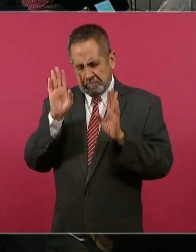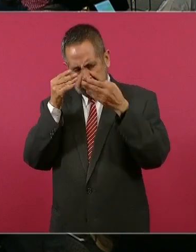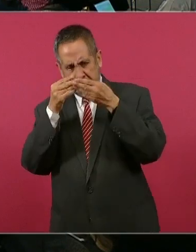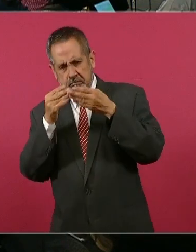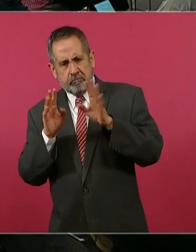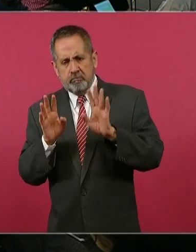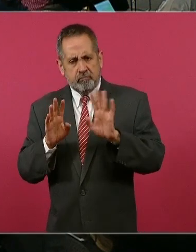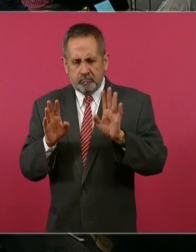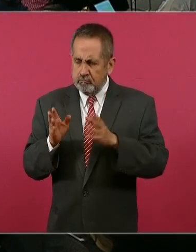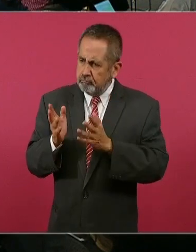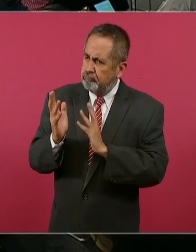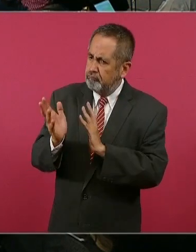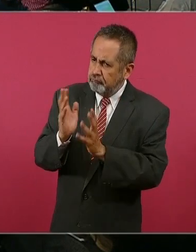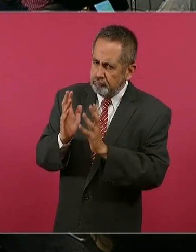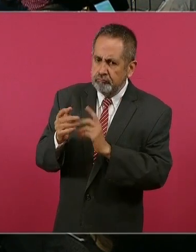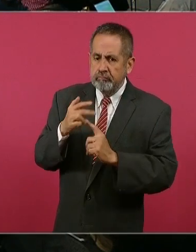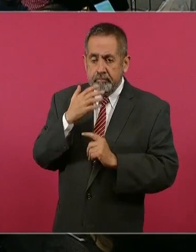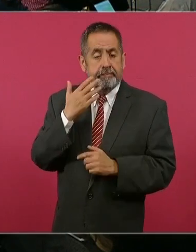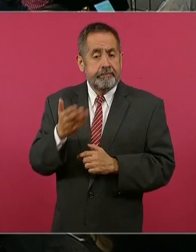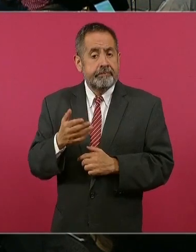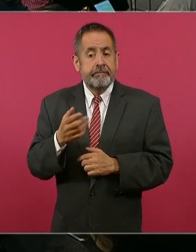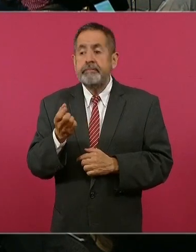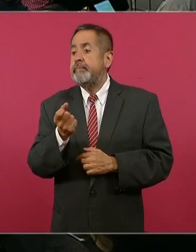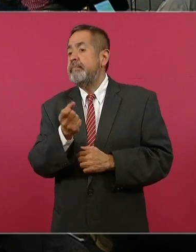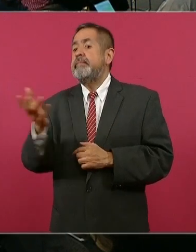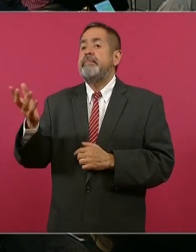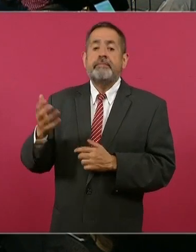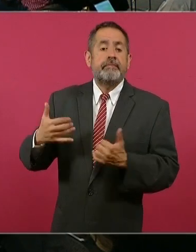y a los jóvenes,